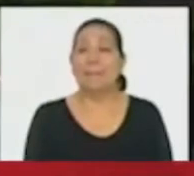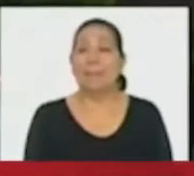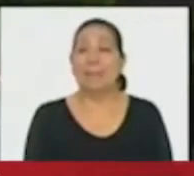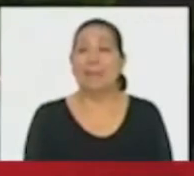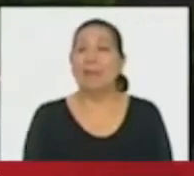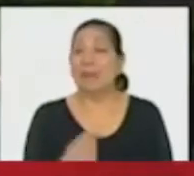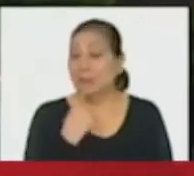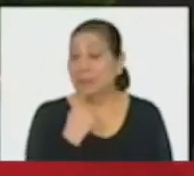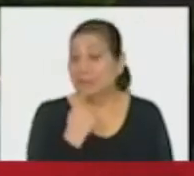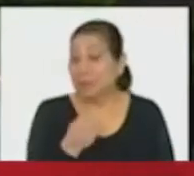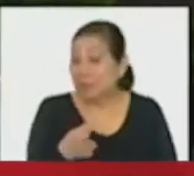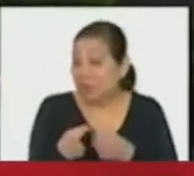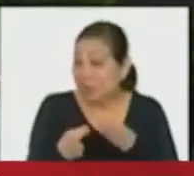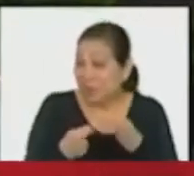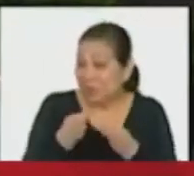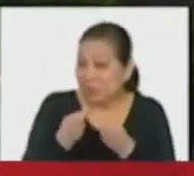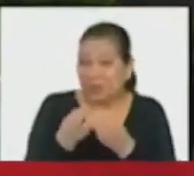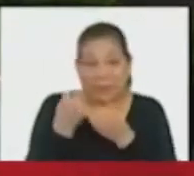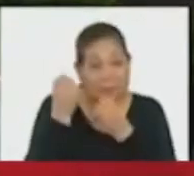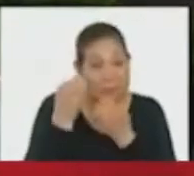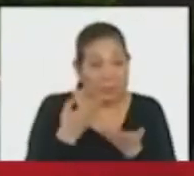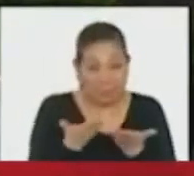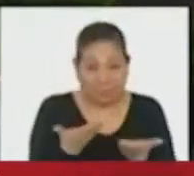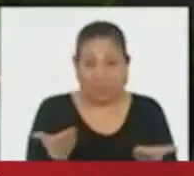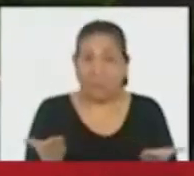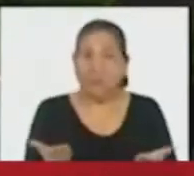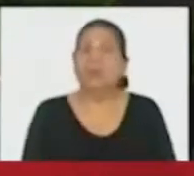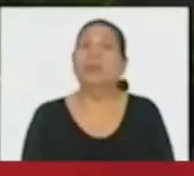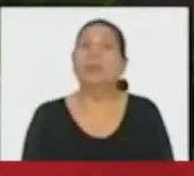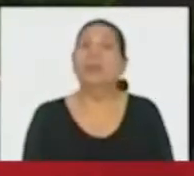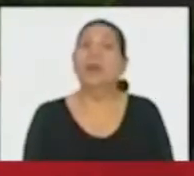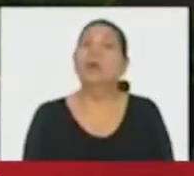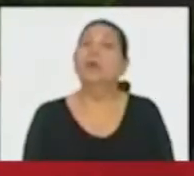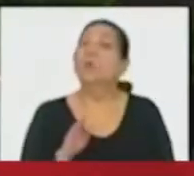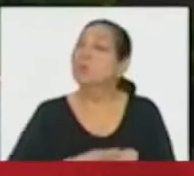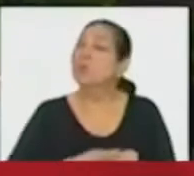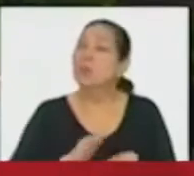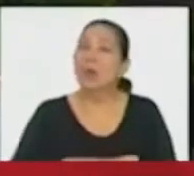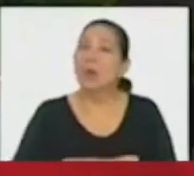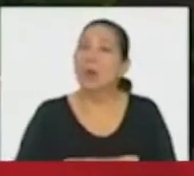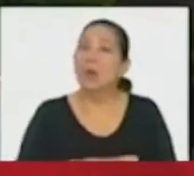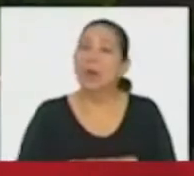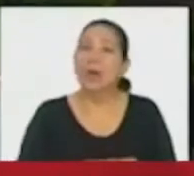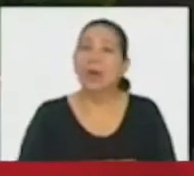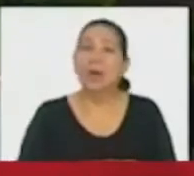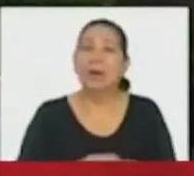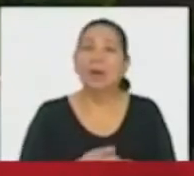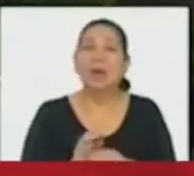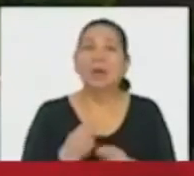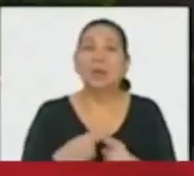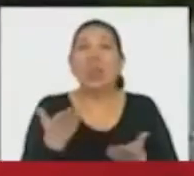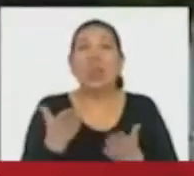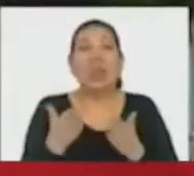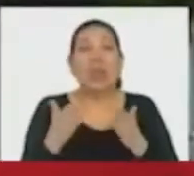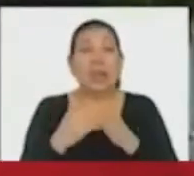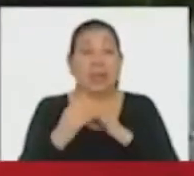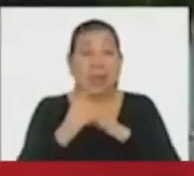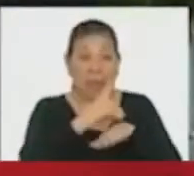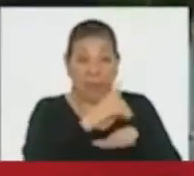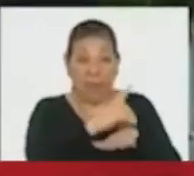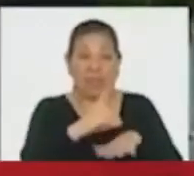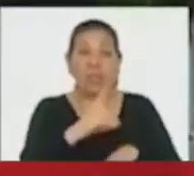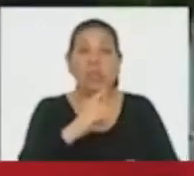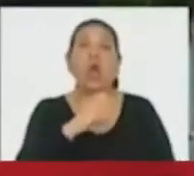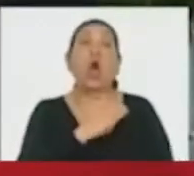el dato que quiero informar es con relación a la variante delta pero